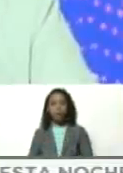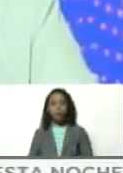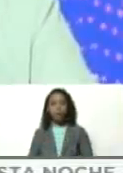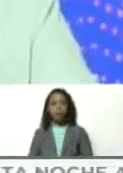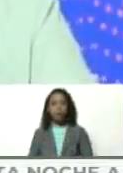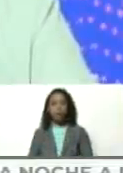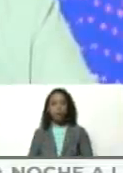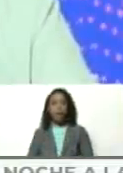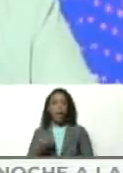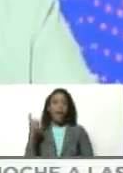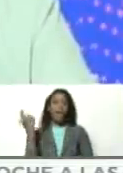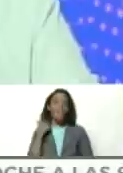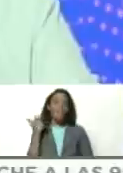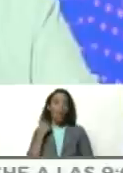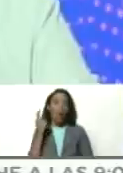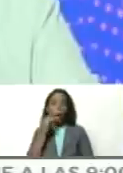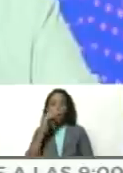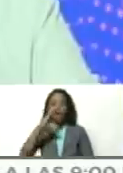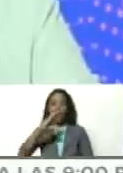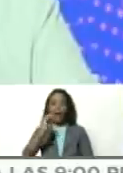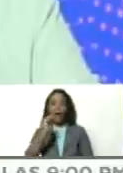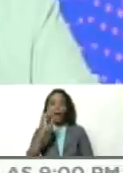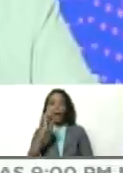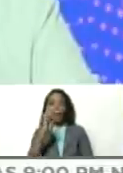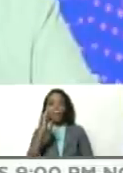El viejo Carmelo Laborit,